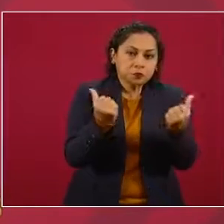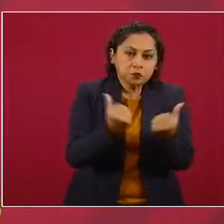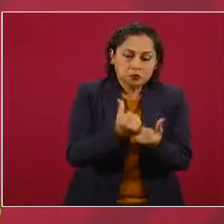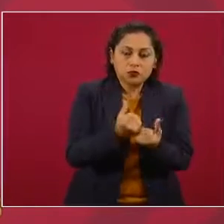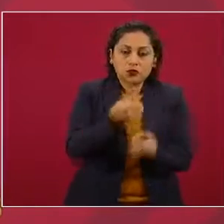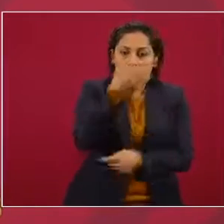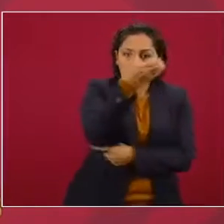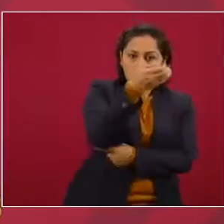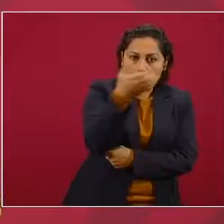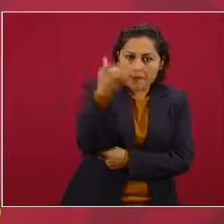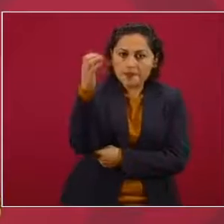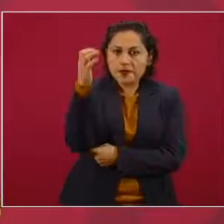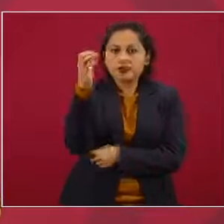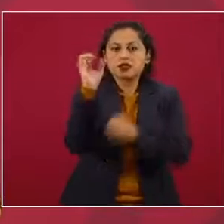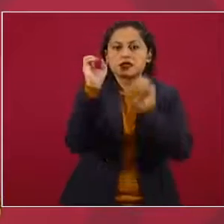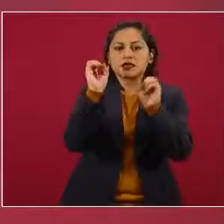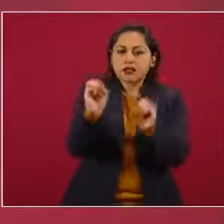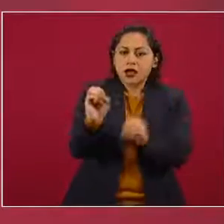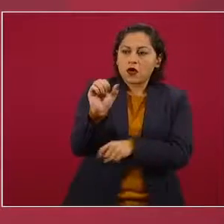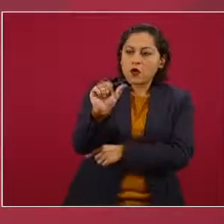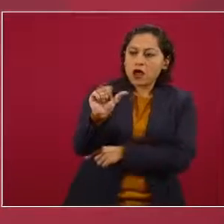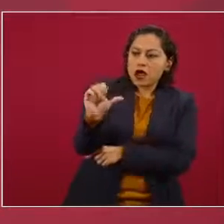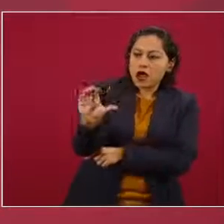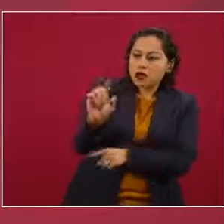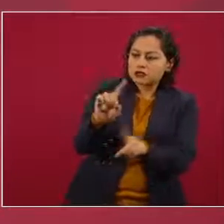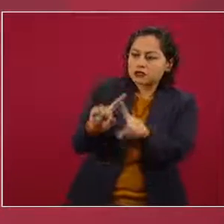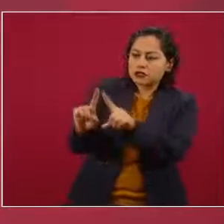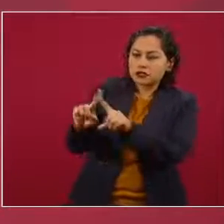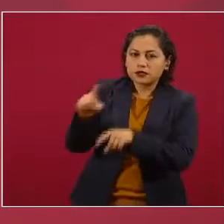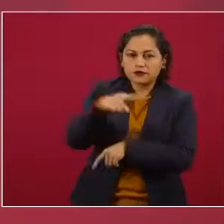de la llamada sociedad civil,